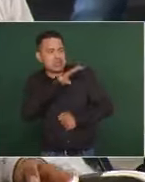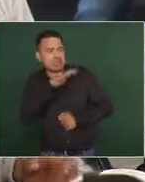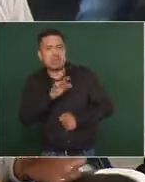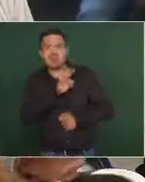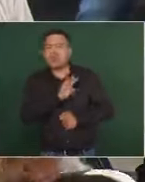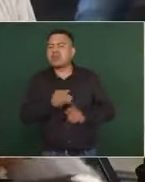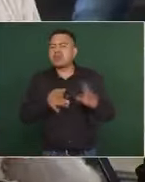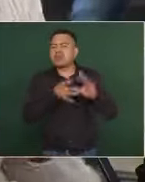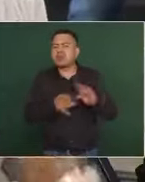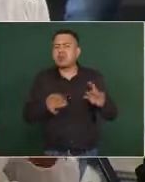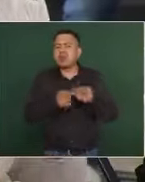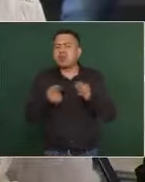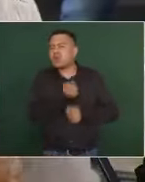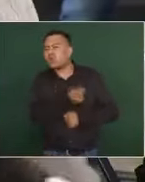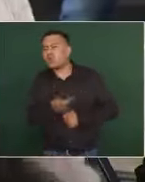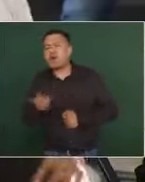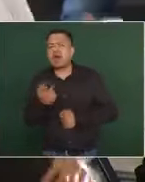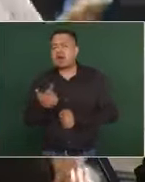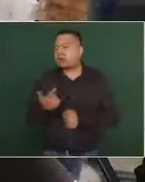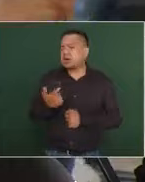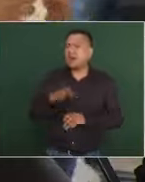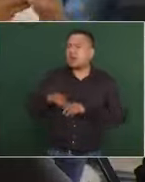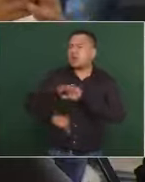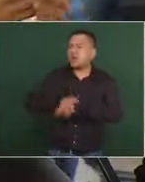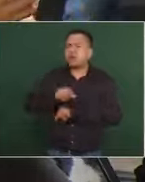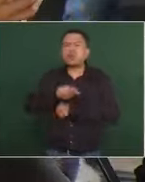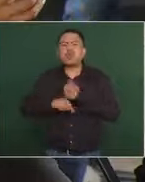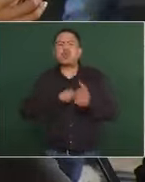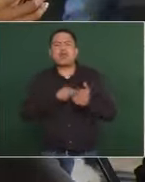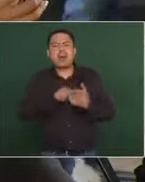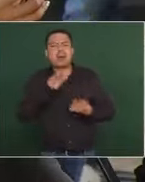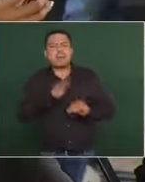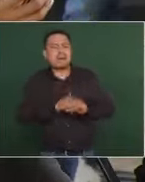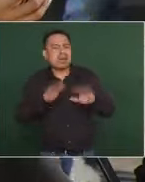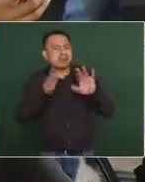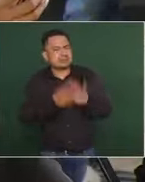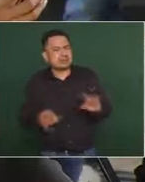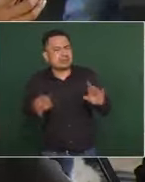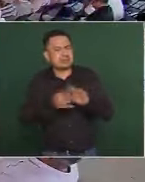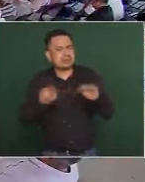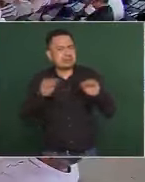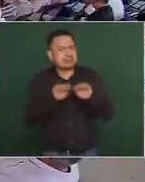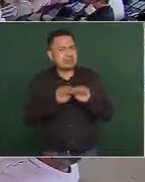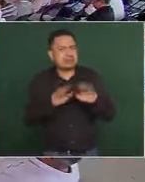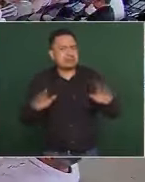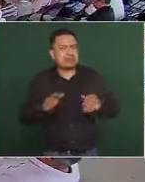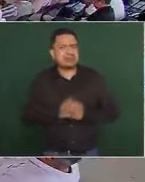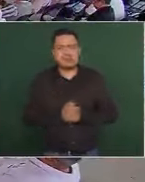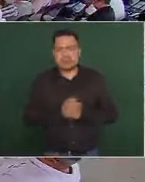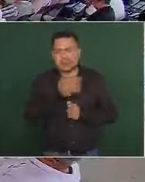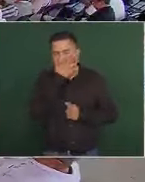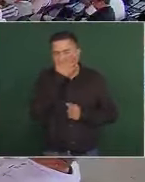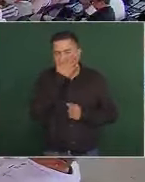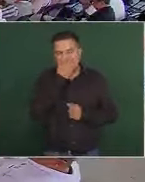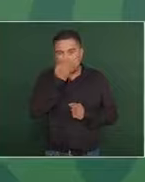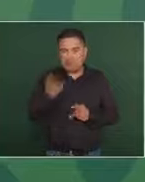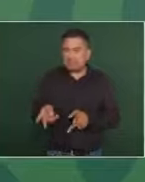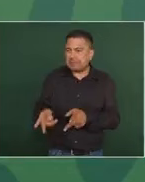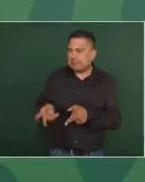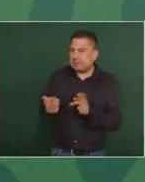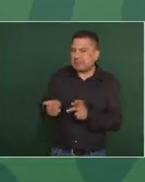decir cuántas armas, dónde se han incautado y dar un poco más de detalles sobre eso. Gracias. Sí, en el caso de la extorsión es